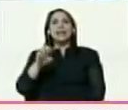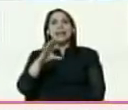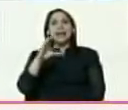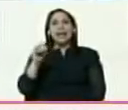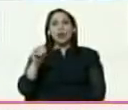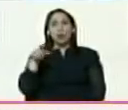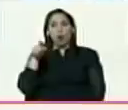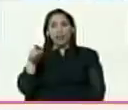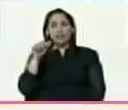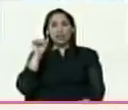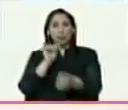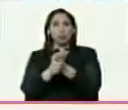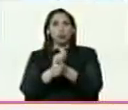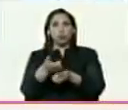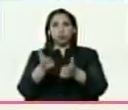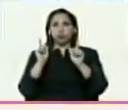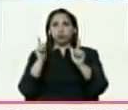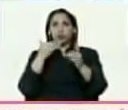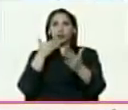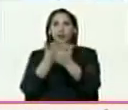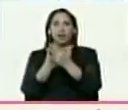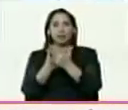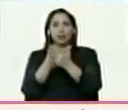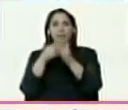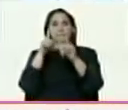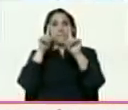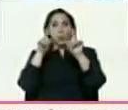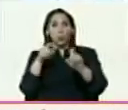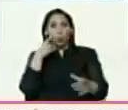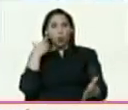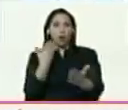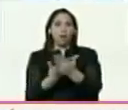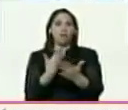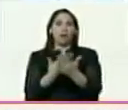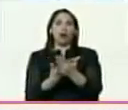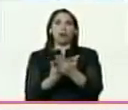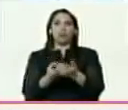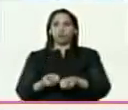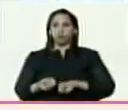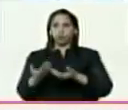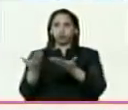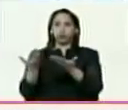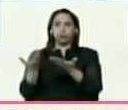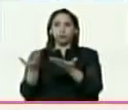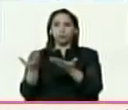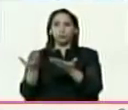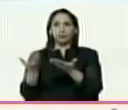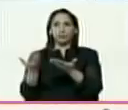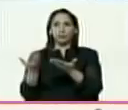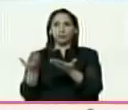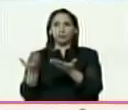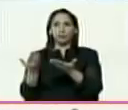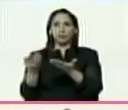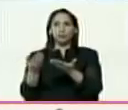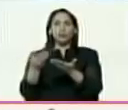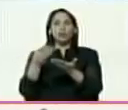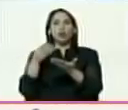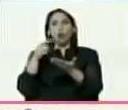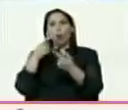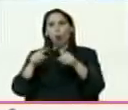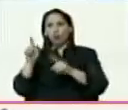captura fue posible gracias a las pruebas a la delación aportada por roberto marrero